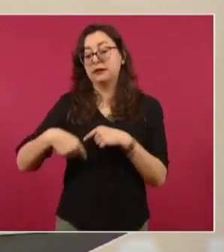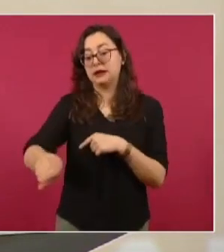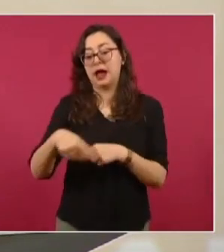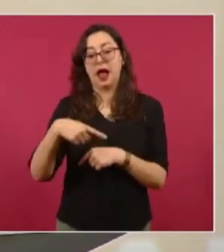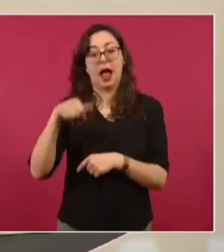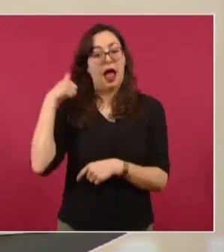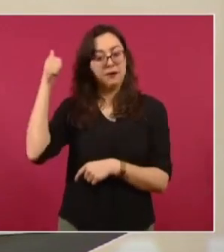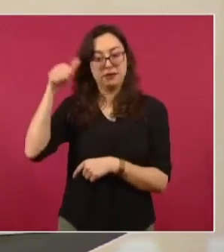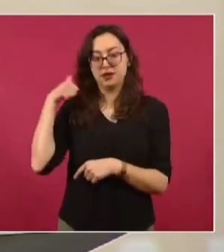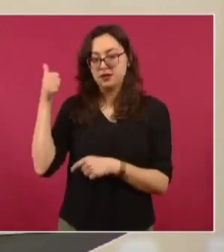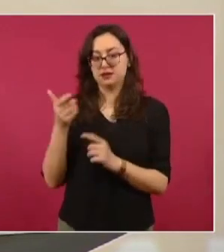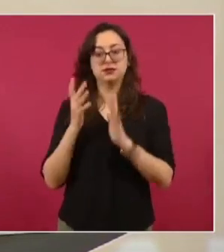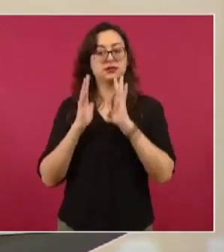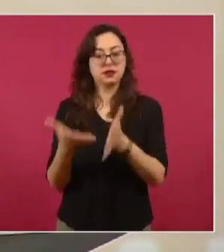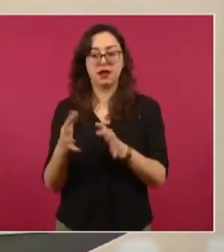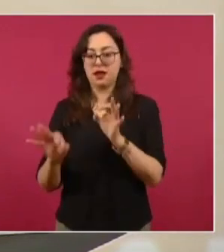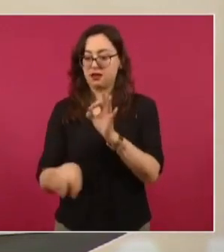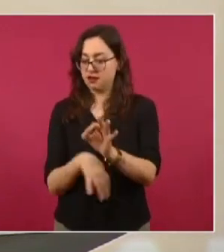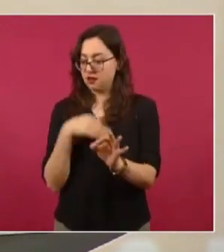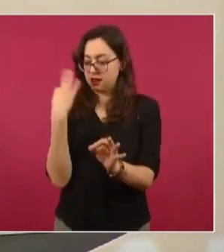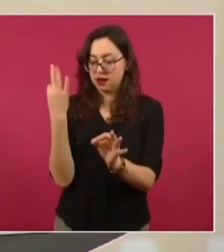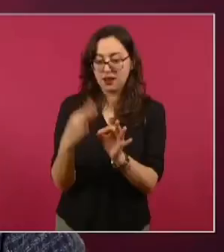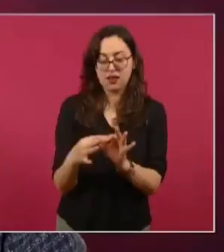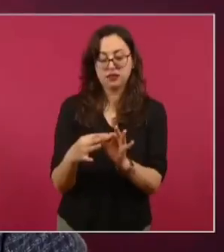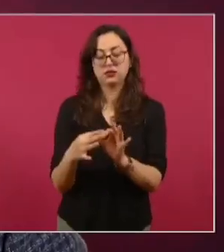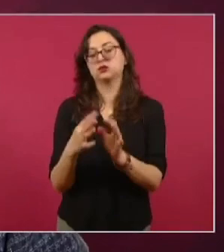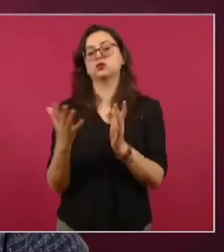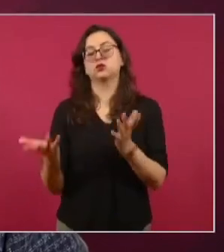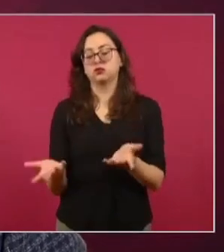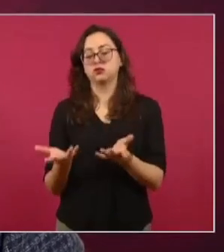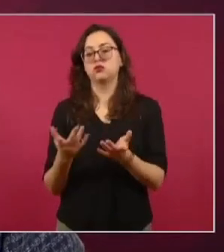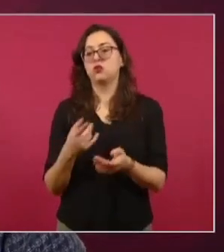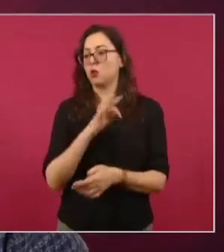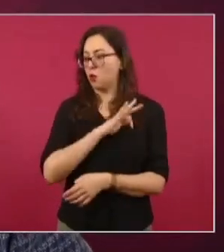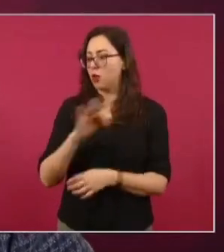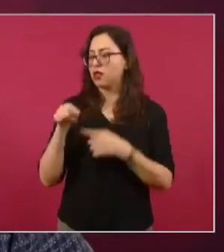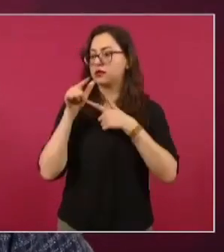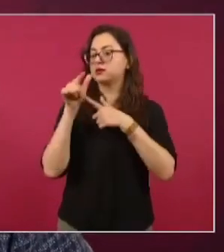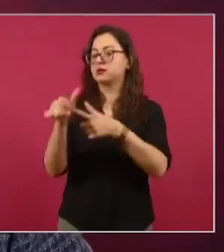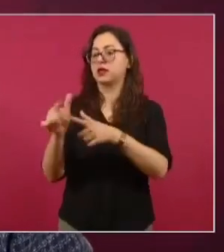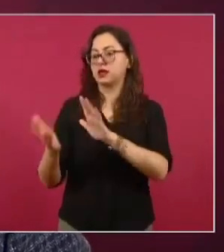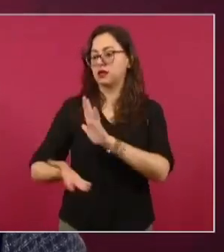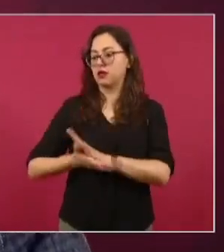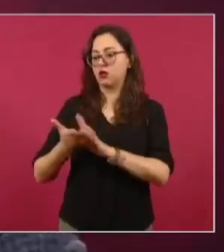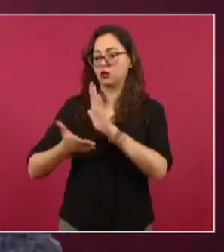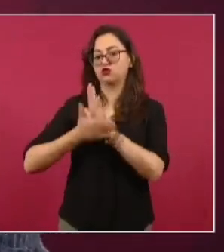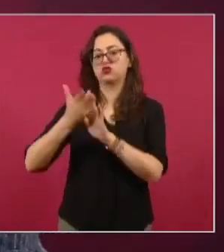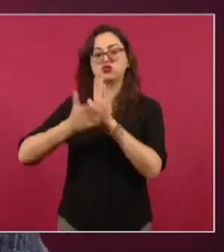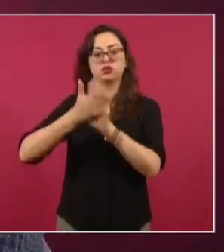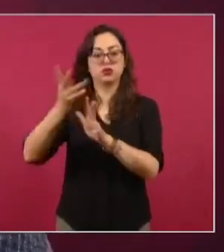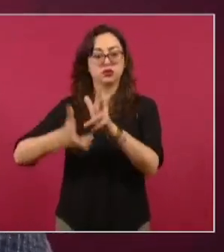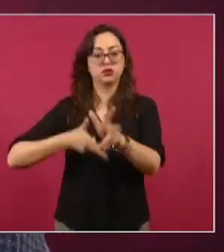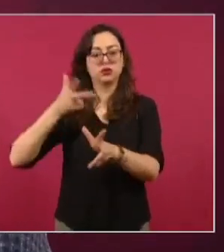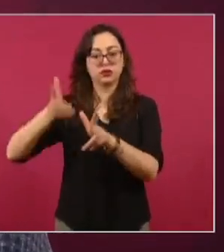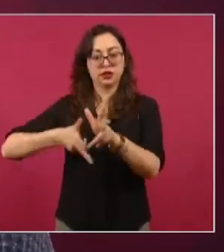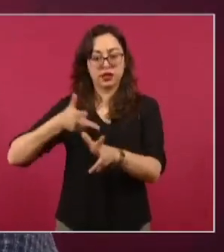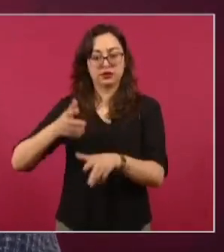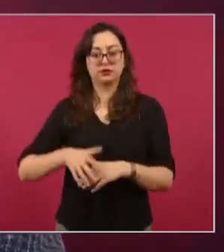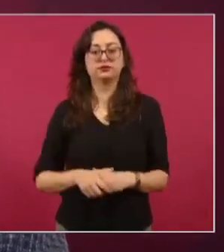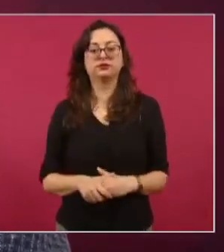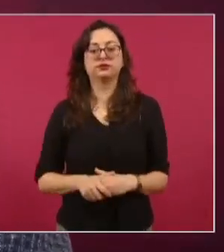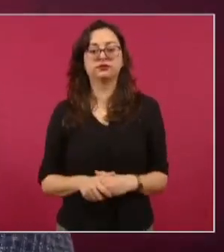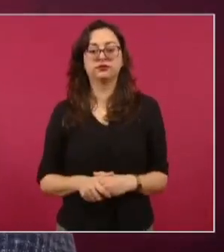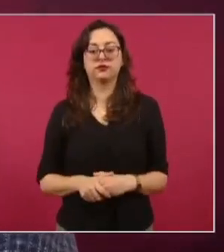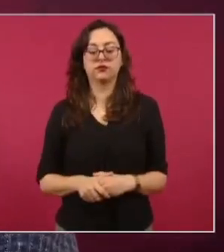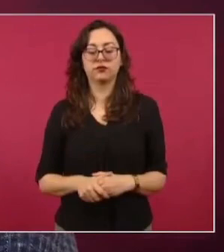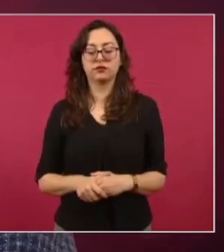abril tengamos los vistos buenos de obra al 100% del trayecto del tren y en